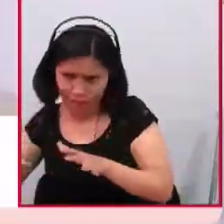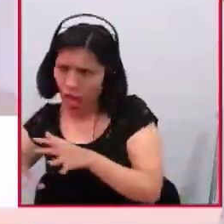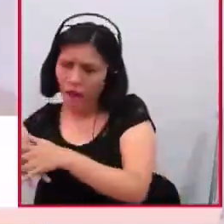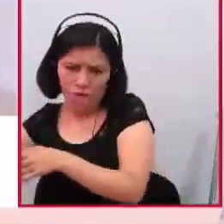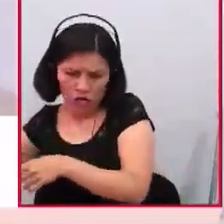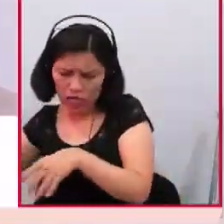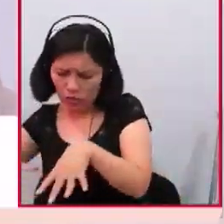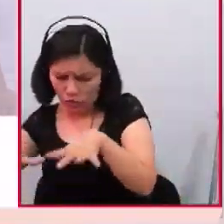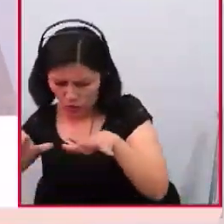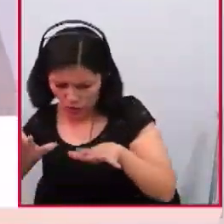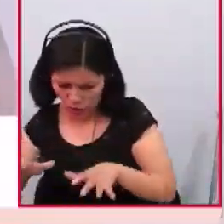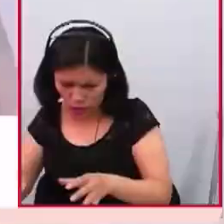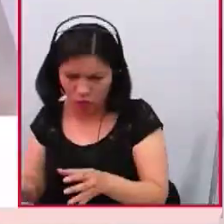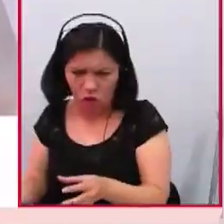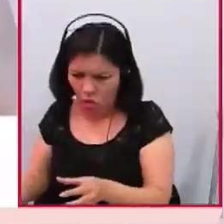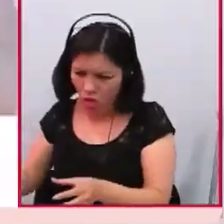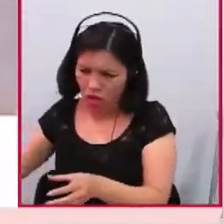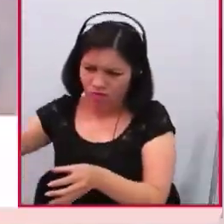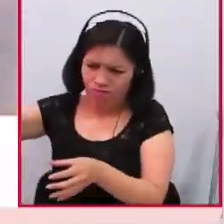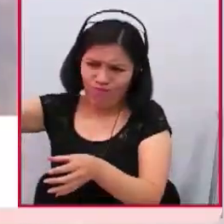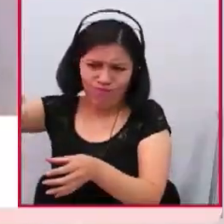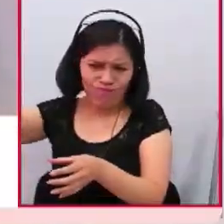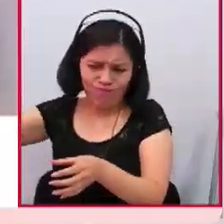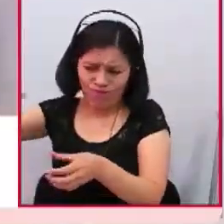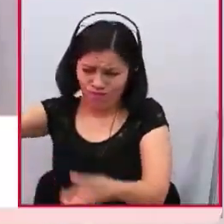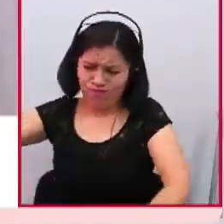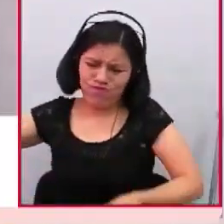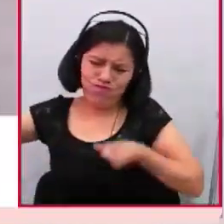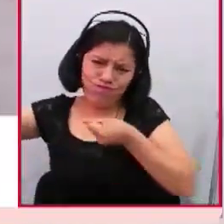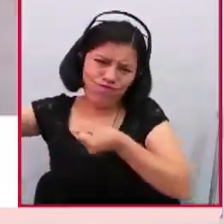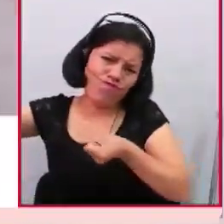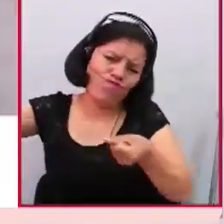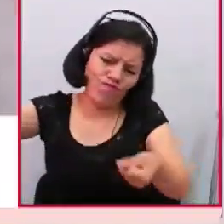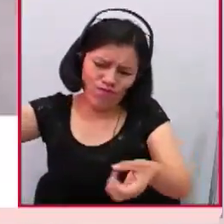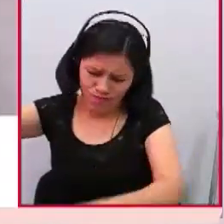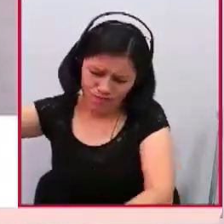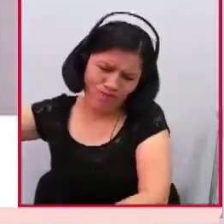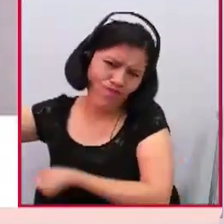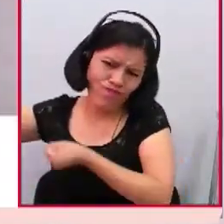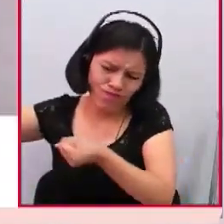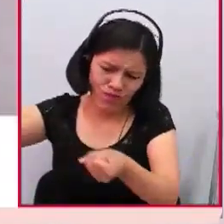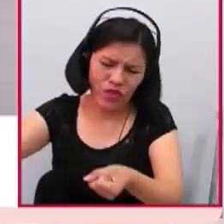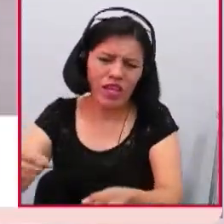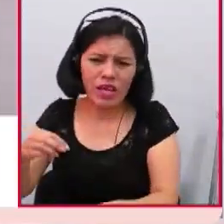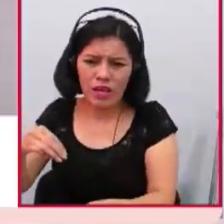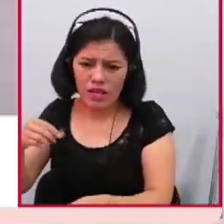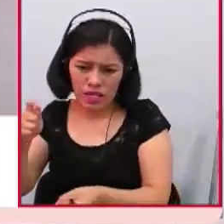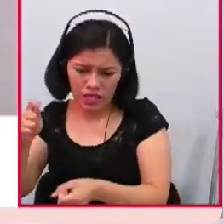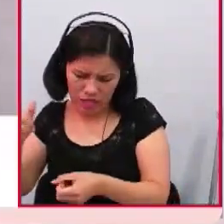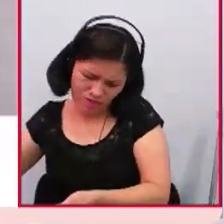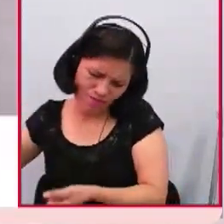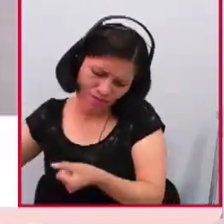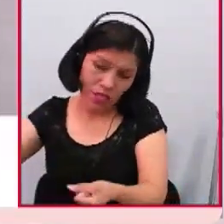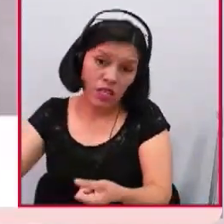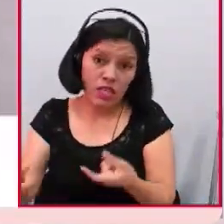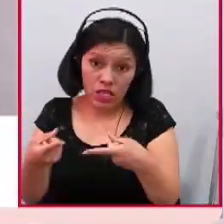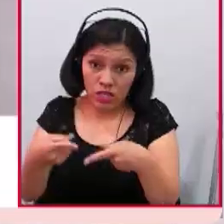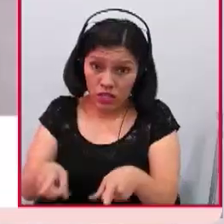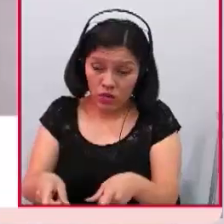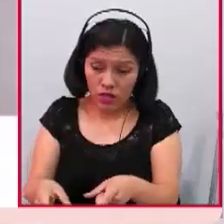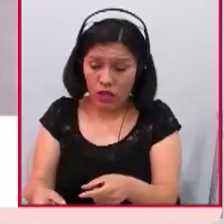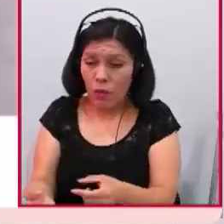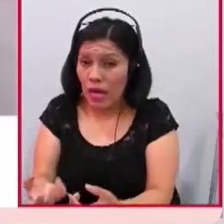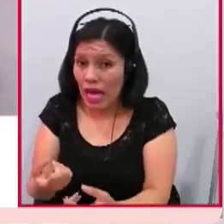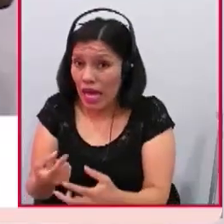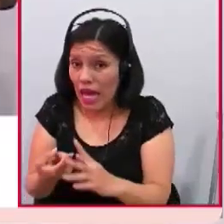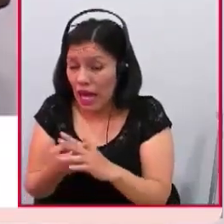se carga con diferentes ollas de mate, 4 o 5 ollas, y cuando va a empezar la válvula de aire empezar a